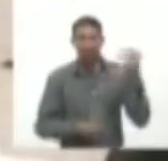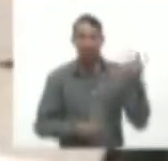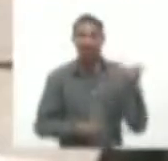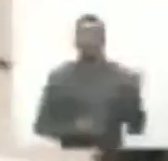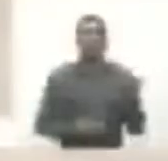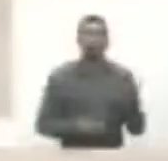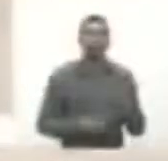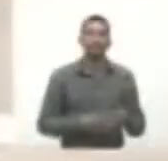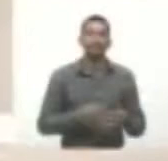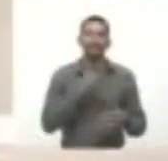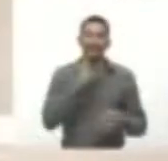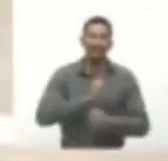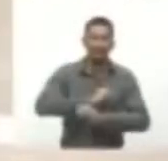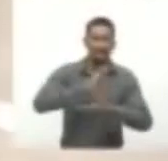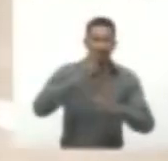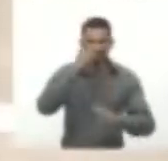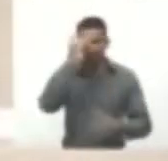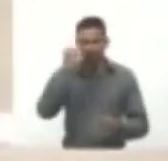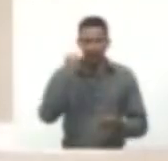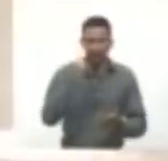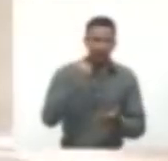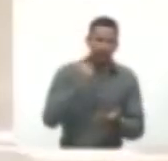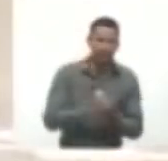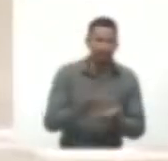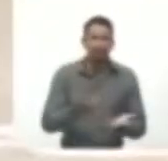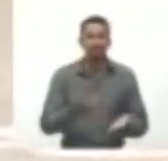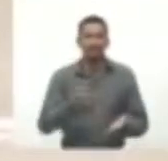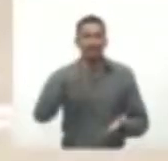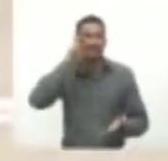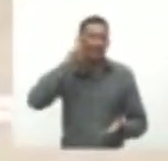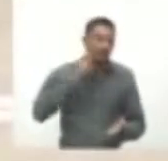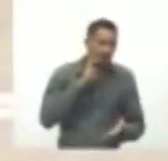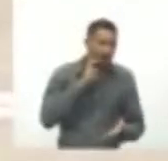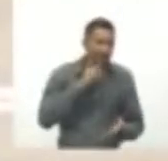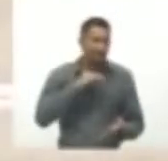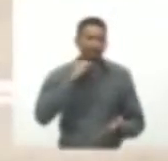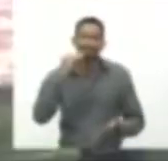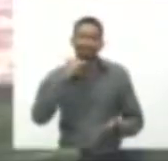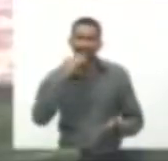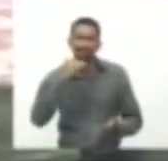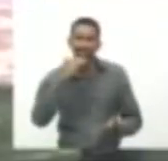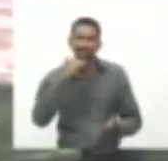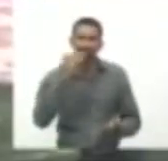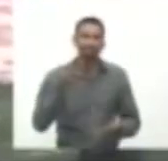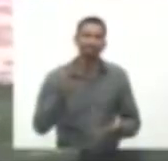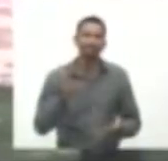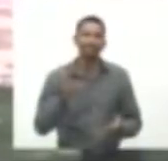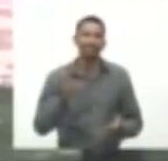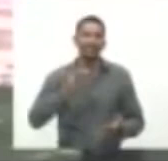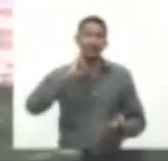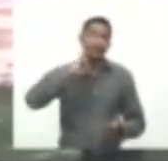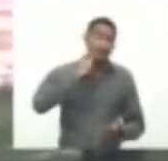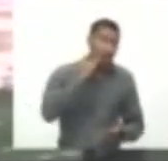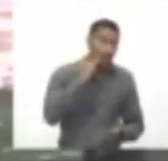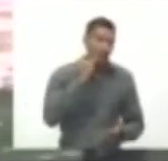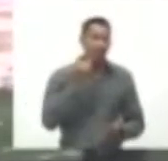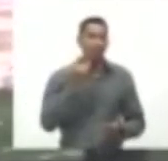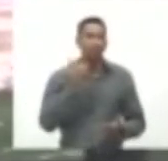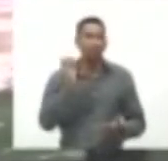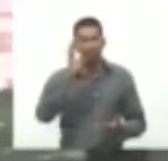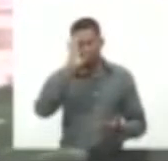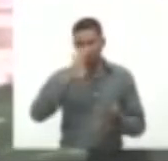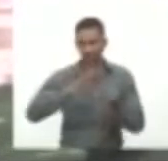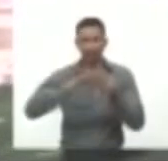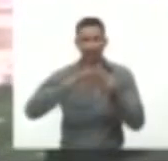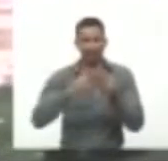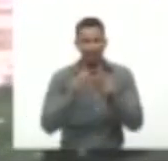celotipia, no es claro el tema sexual y, insisto, no es claro el tema de que esté por retaliación. Mas